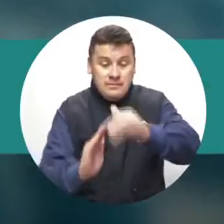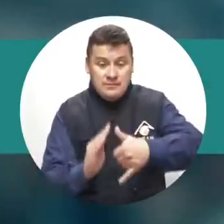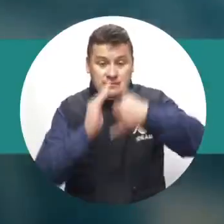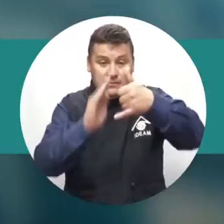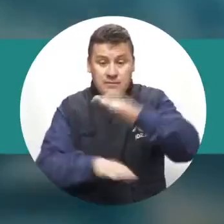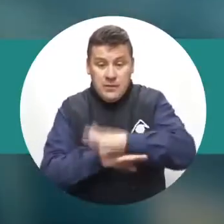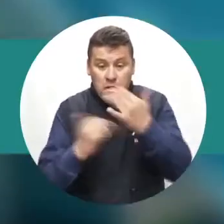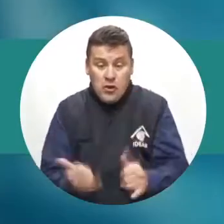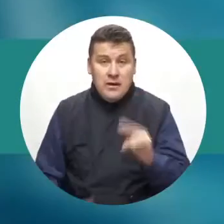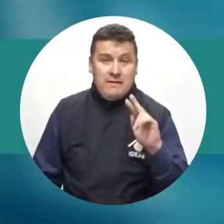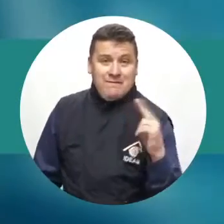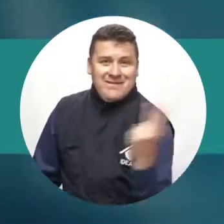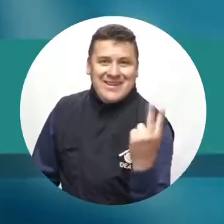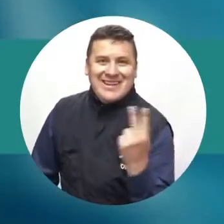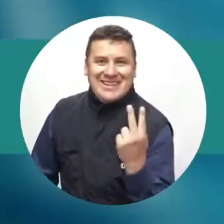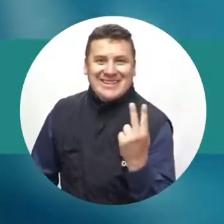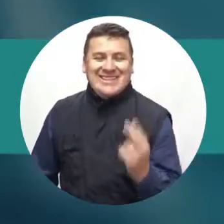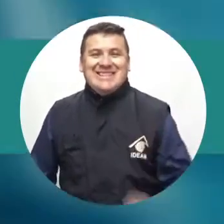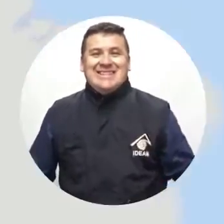Pronóstico para la tarde del viernes.